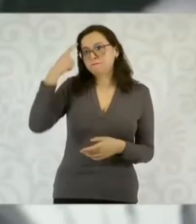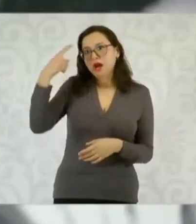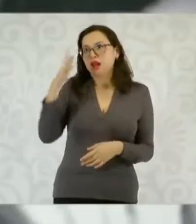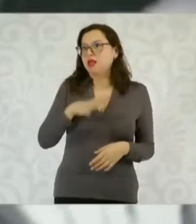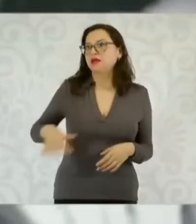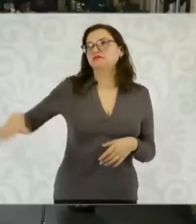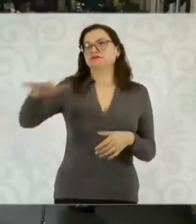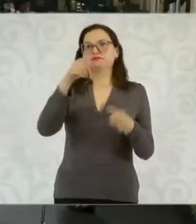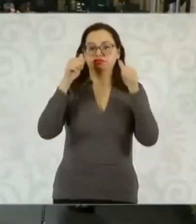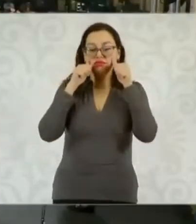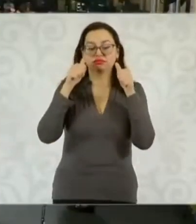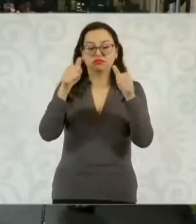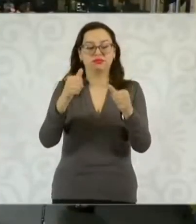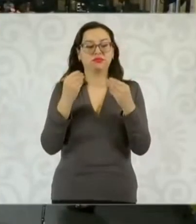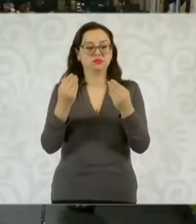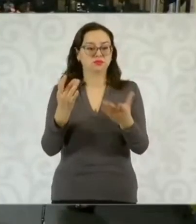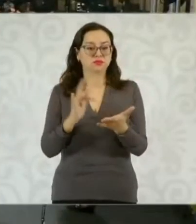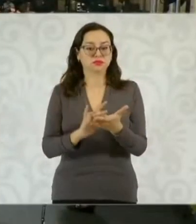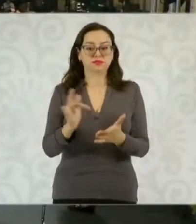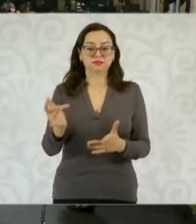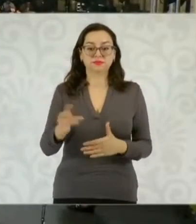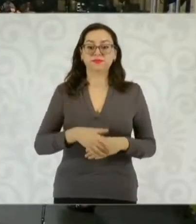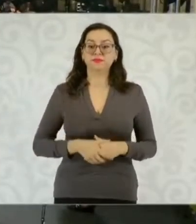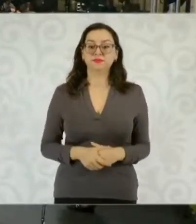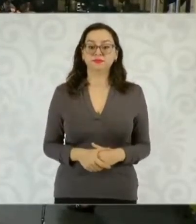país. Muchas gracias.